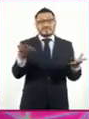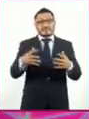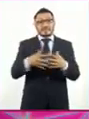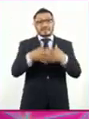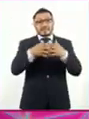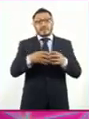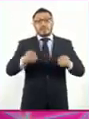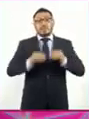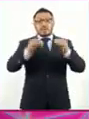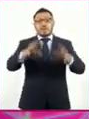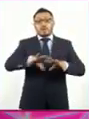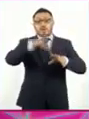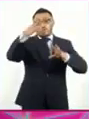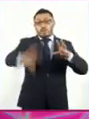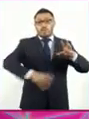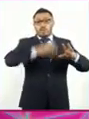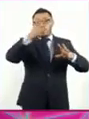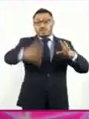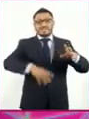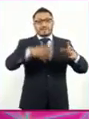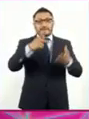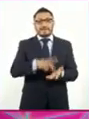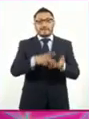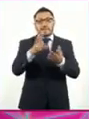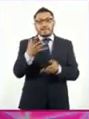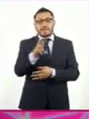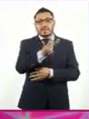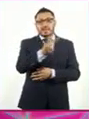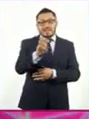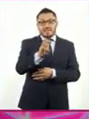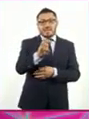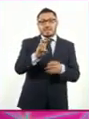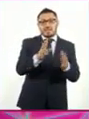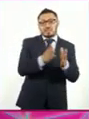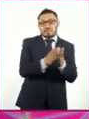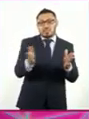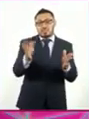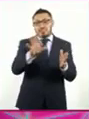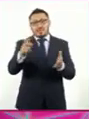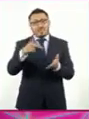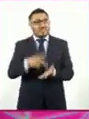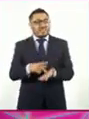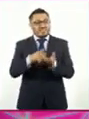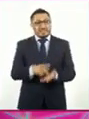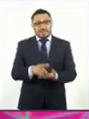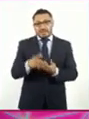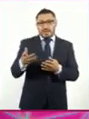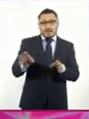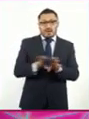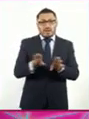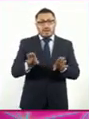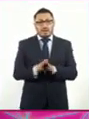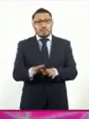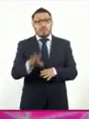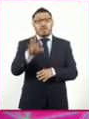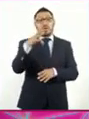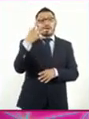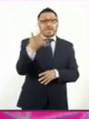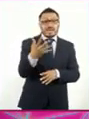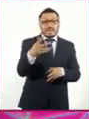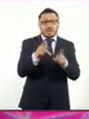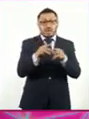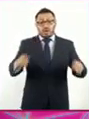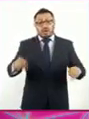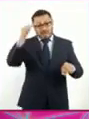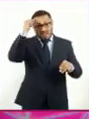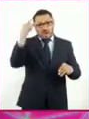en grandes rollos o bobinas que pesan entre 300 y 500 kilogramos, digamos casi 5 kilómetros